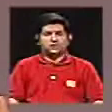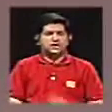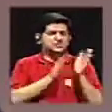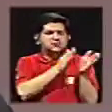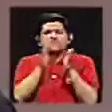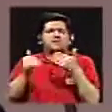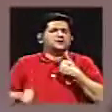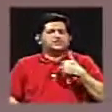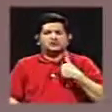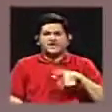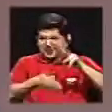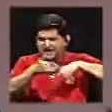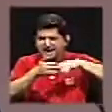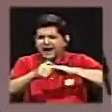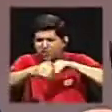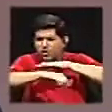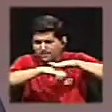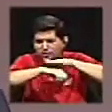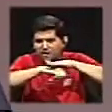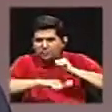nada. Léamelo, por favor. Aquí está.